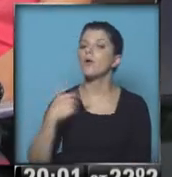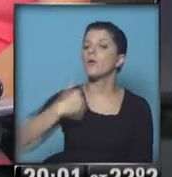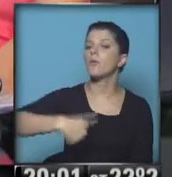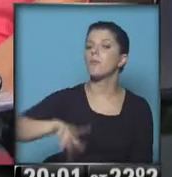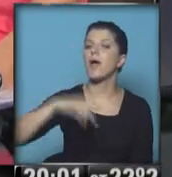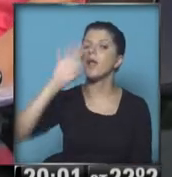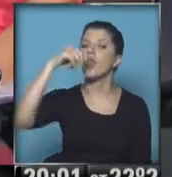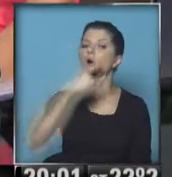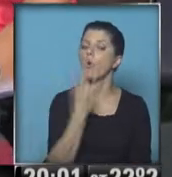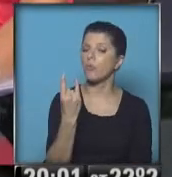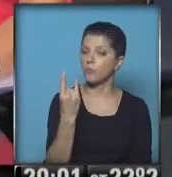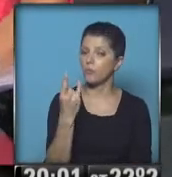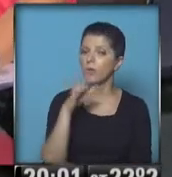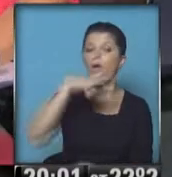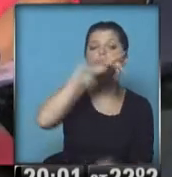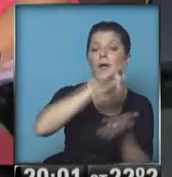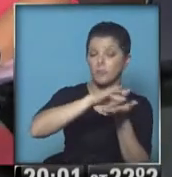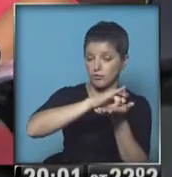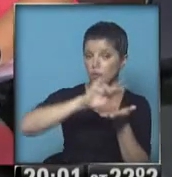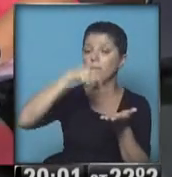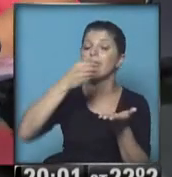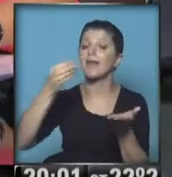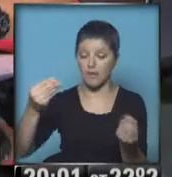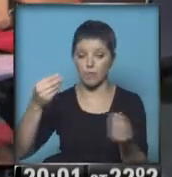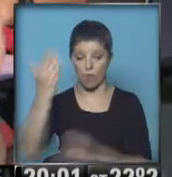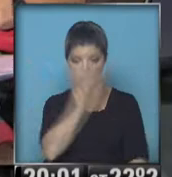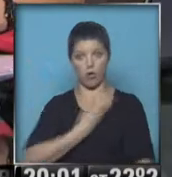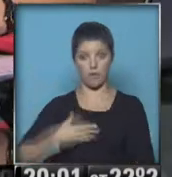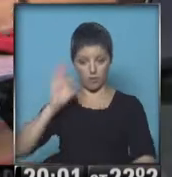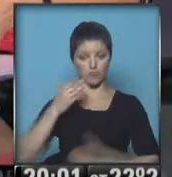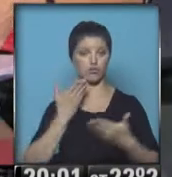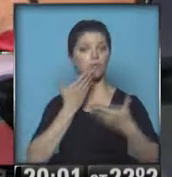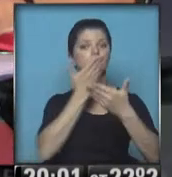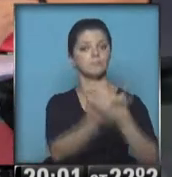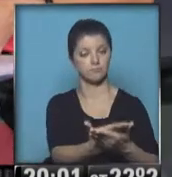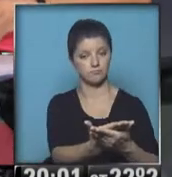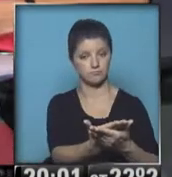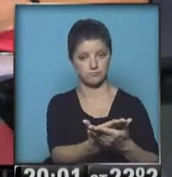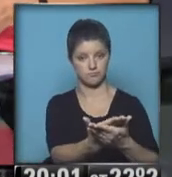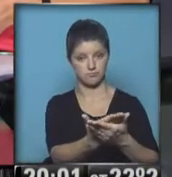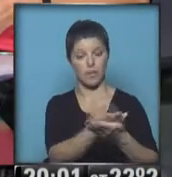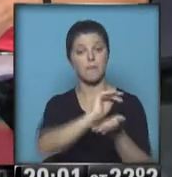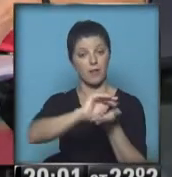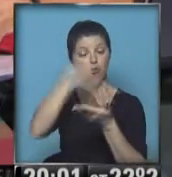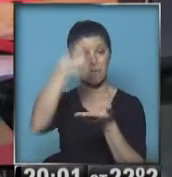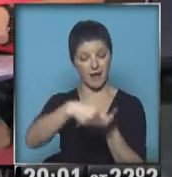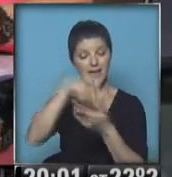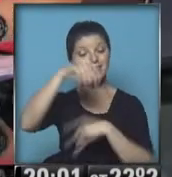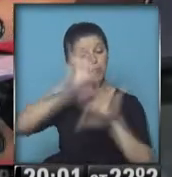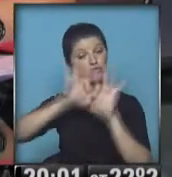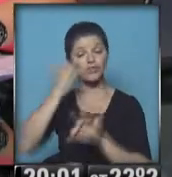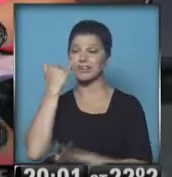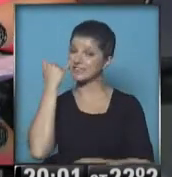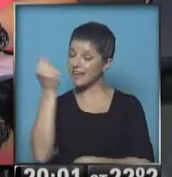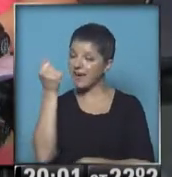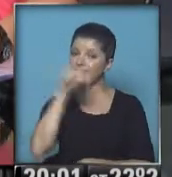Naciones Unidas? En la ciudad de Nueva York, el gobierno va a presentar justamente este proyecto del pago soberano de la deuda, un proyecto que ya cuenta